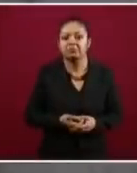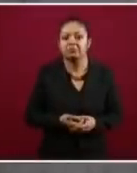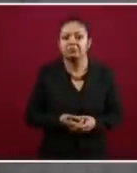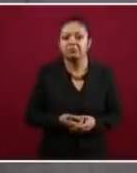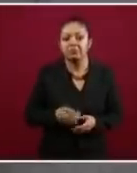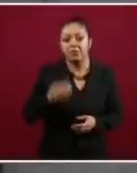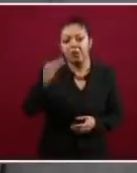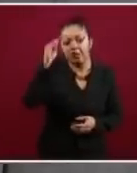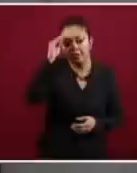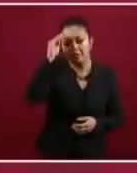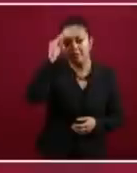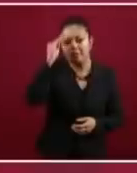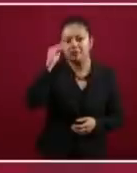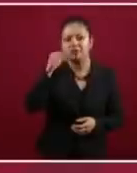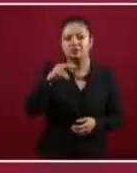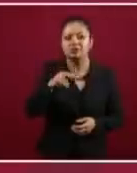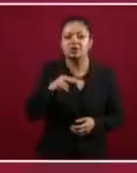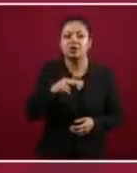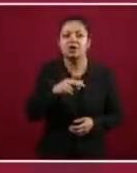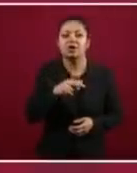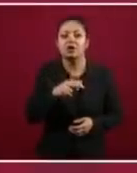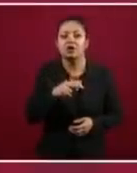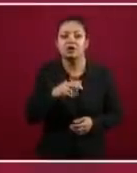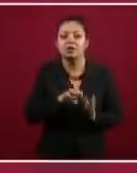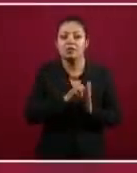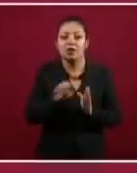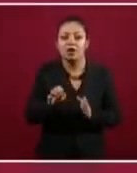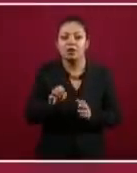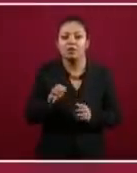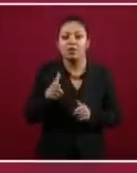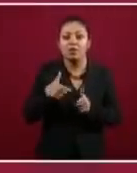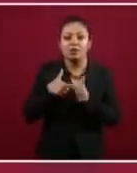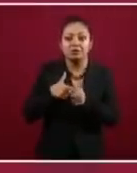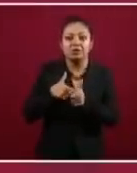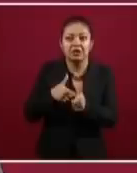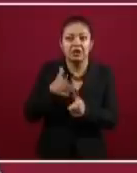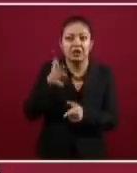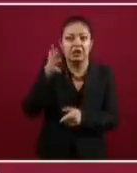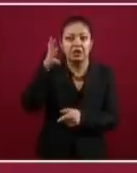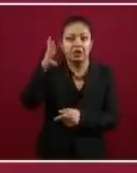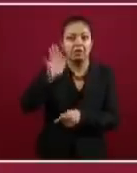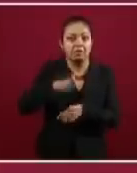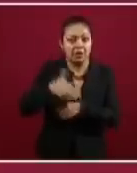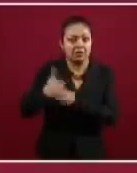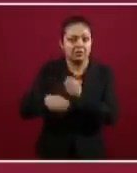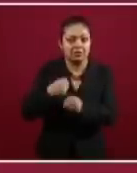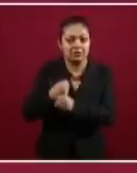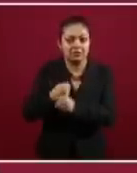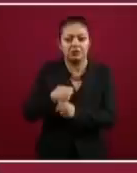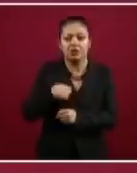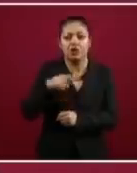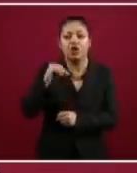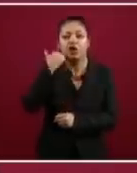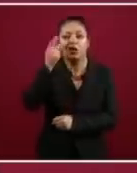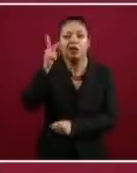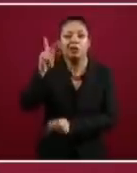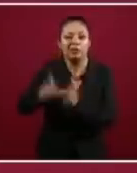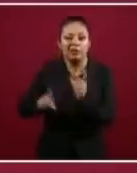el movimiento nuestro pueda continuar gobernando, no queremos eso.